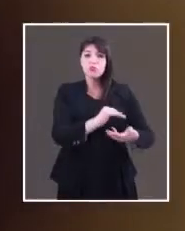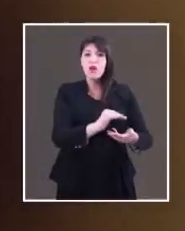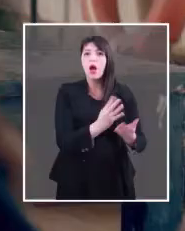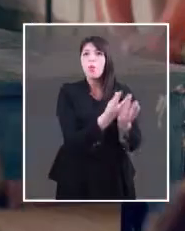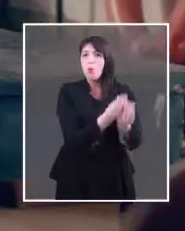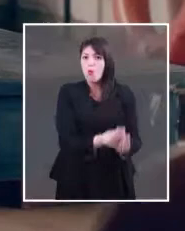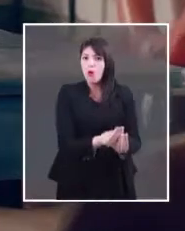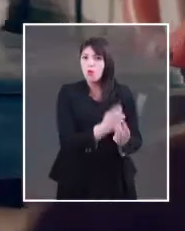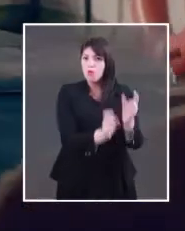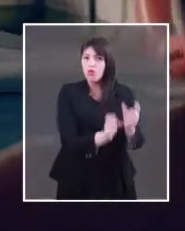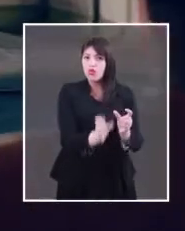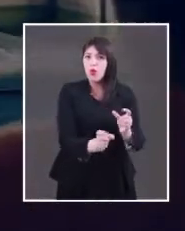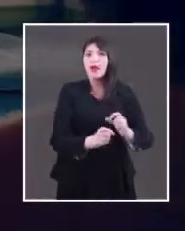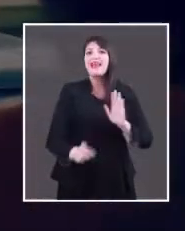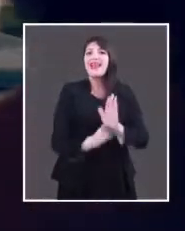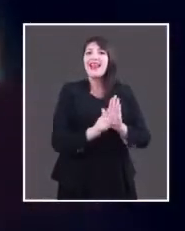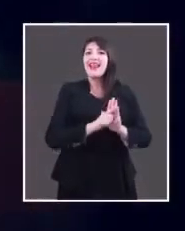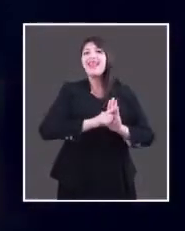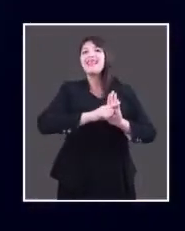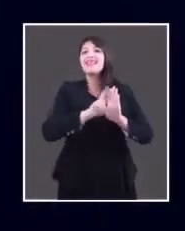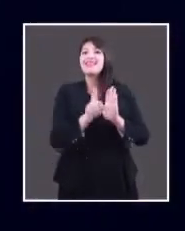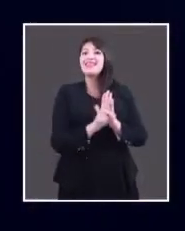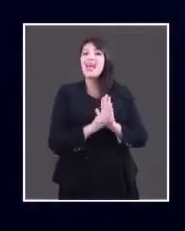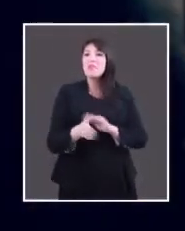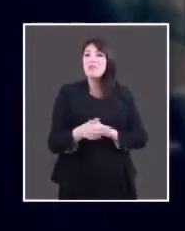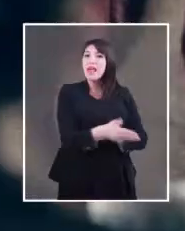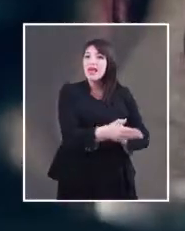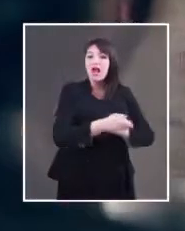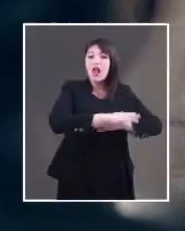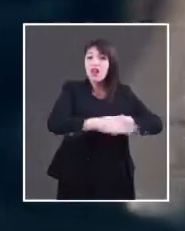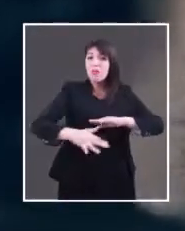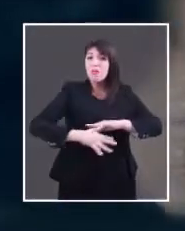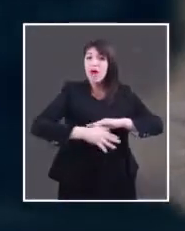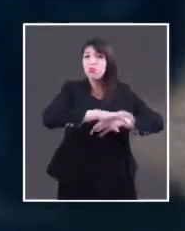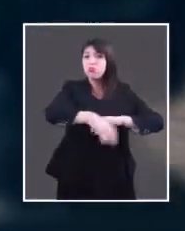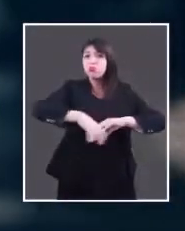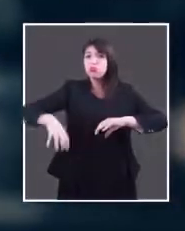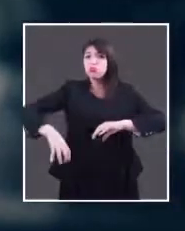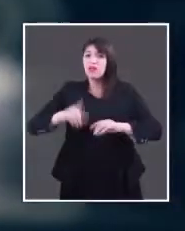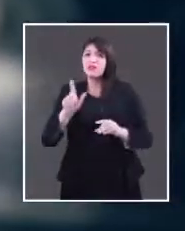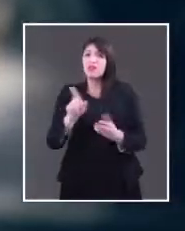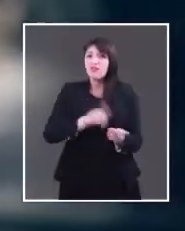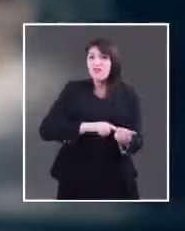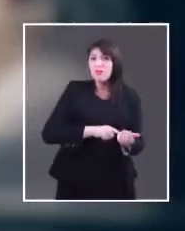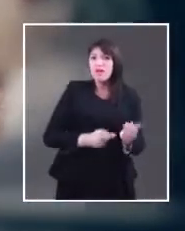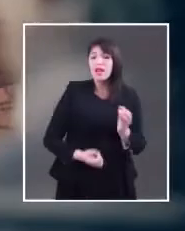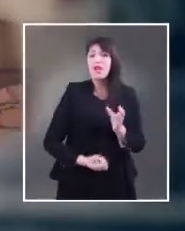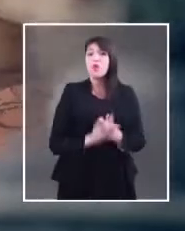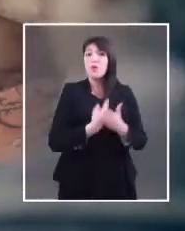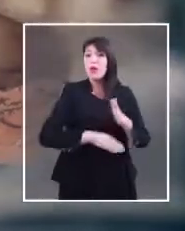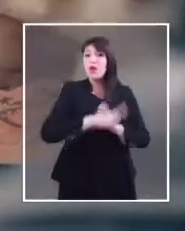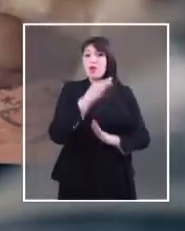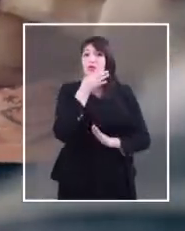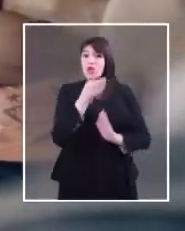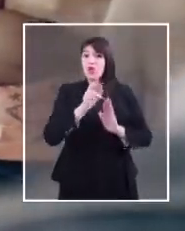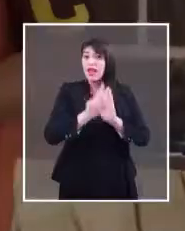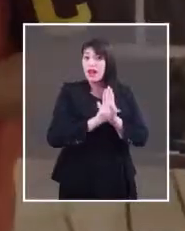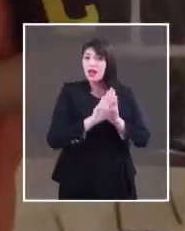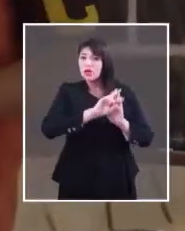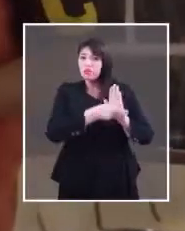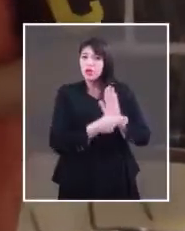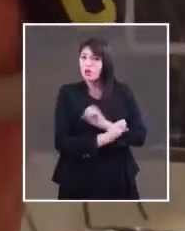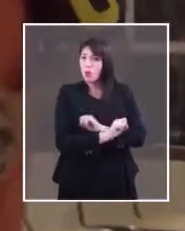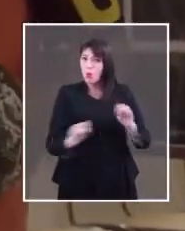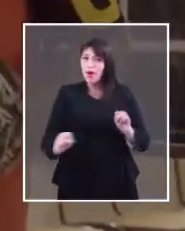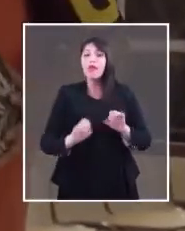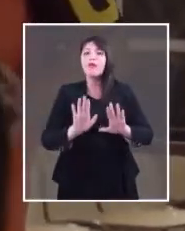unos pocos. La ley de pesca repartió el mar entre 7 familias. La derecha y la nueva mayoría dijeron que las leyes ya no se pueden cambiar. A ver, chiquillo, calma.